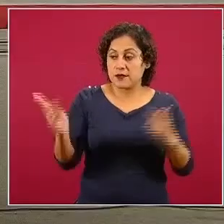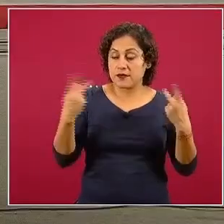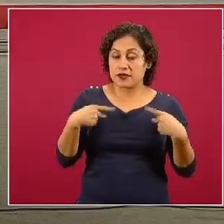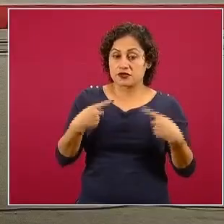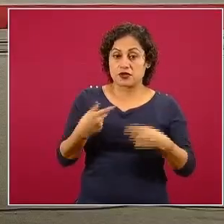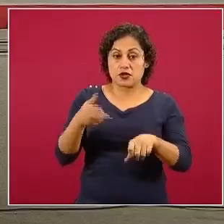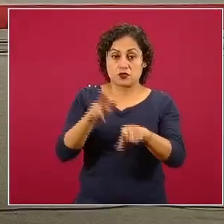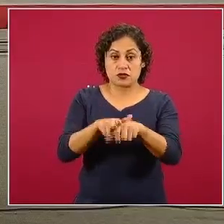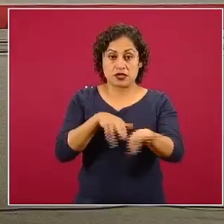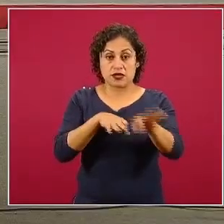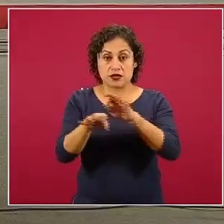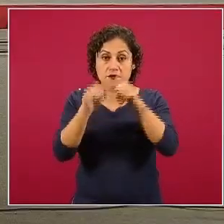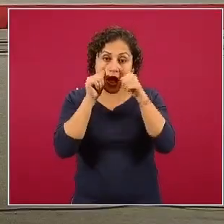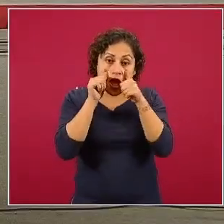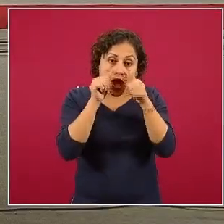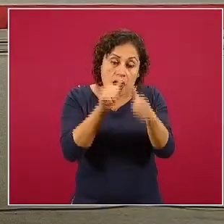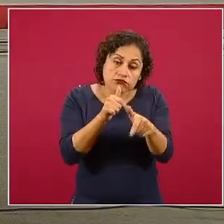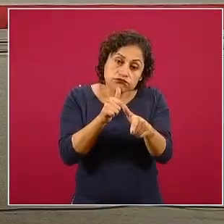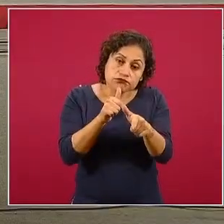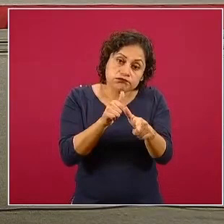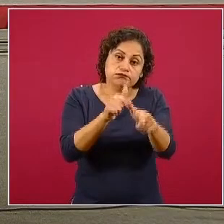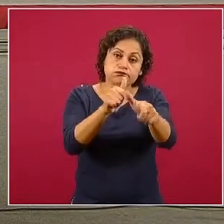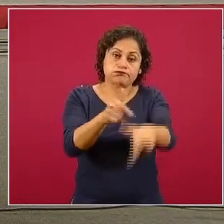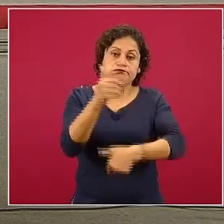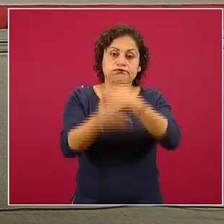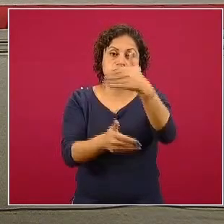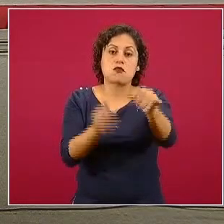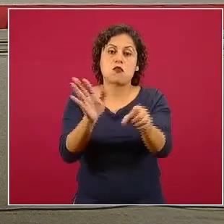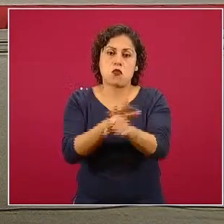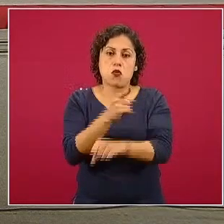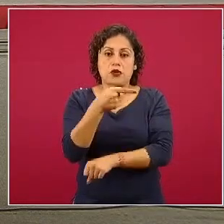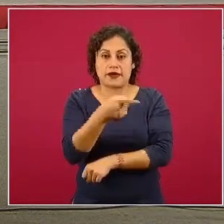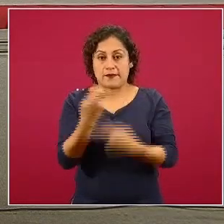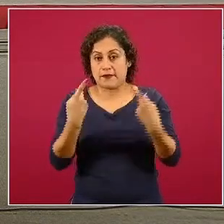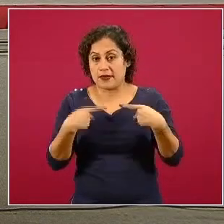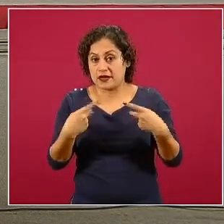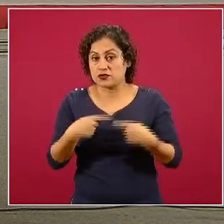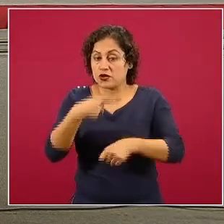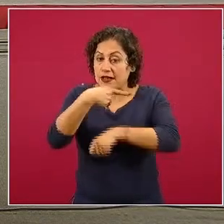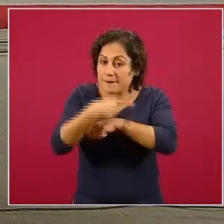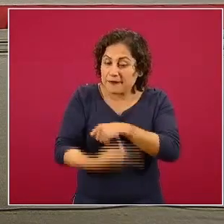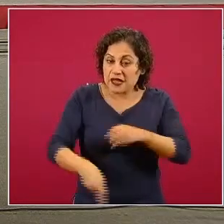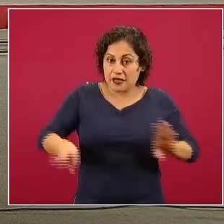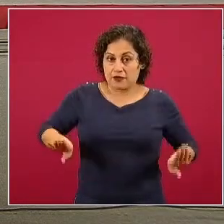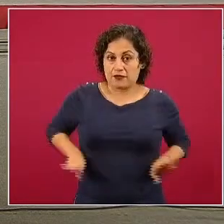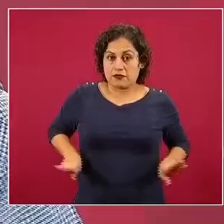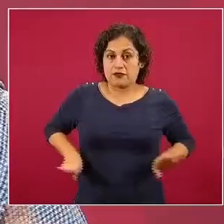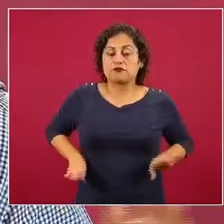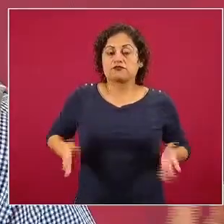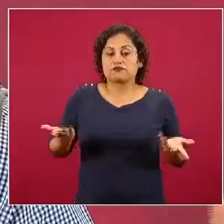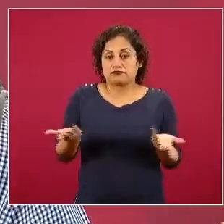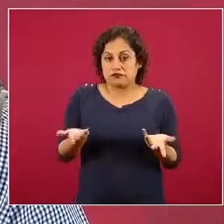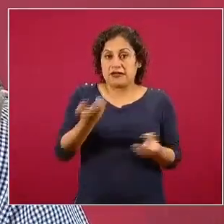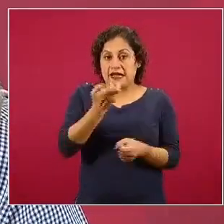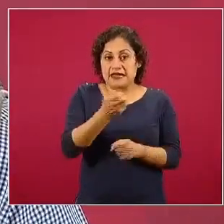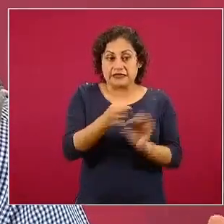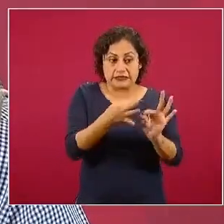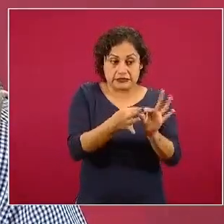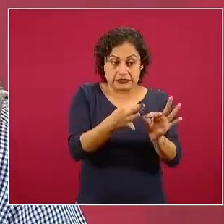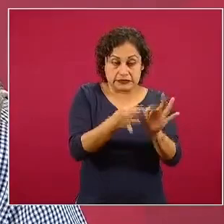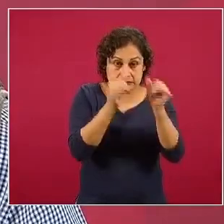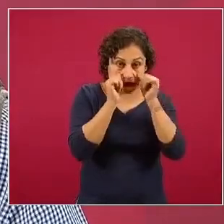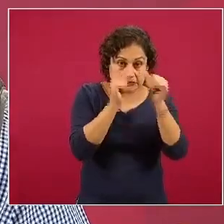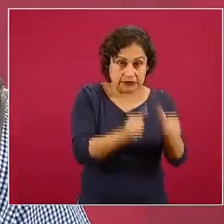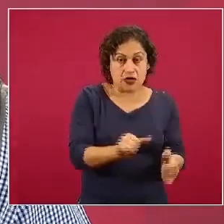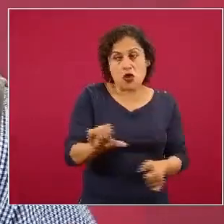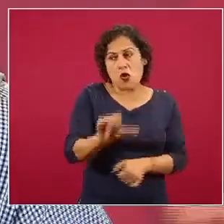que pertenece a un grupo de riesgo, entonces debe de tener un seguimiento más puntual que a lo mejor aquellas otras personas que inician